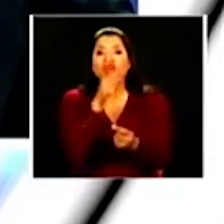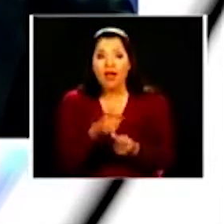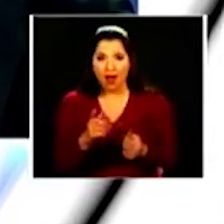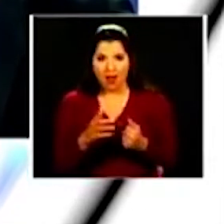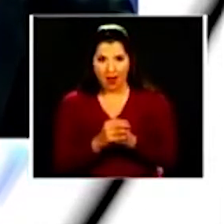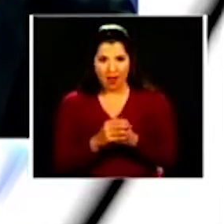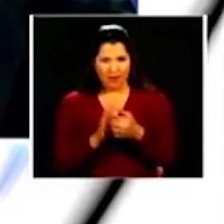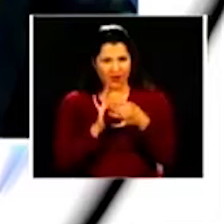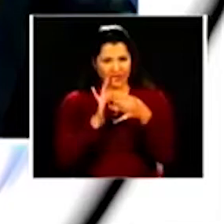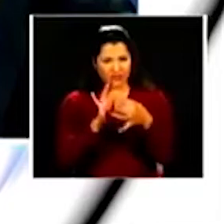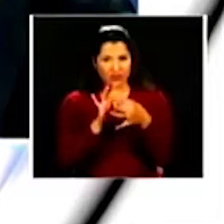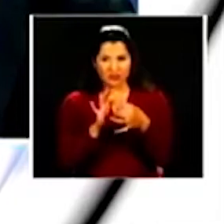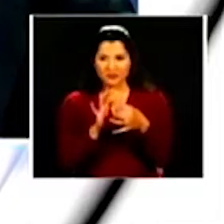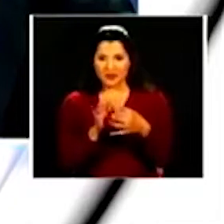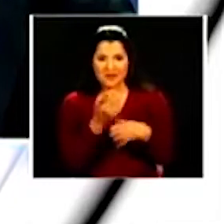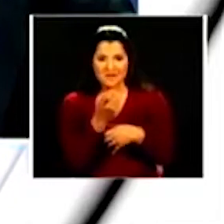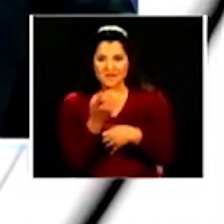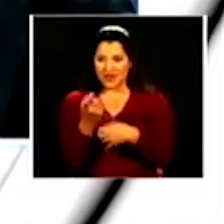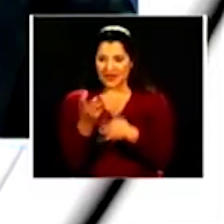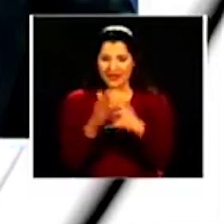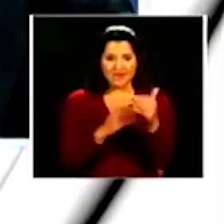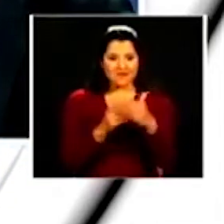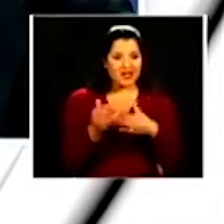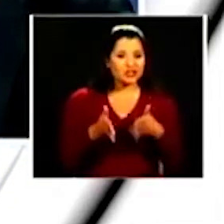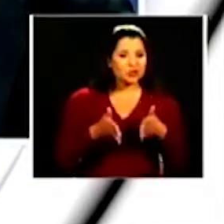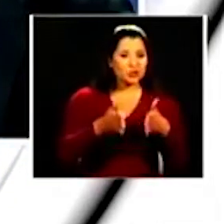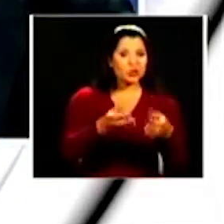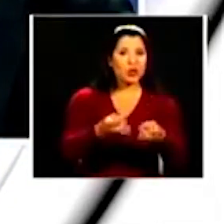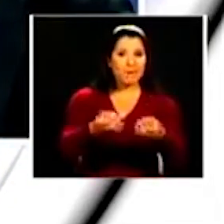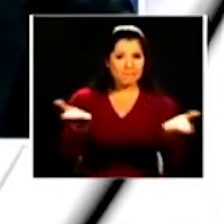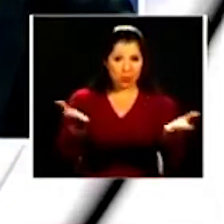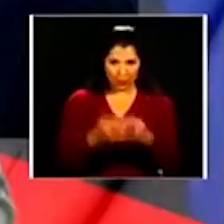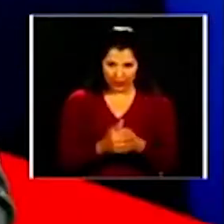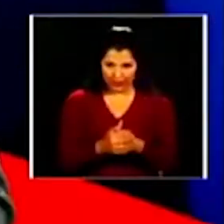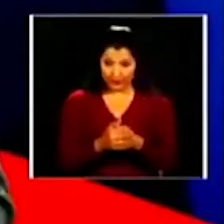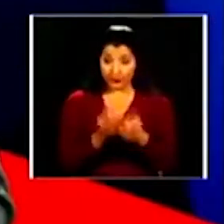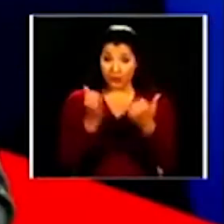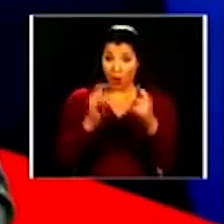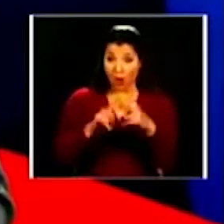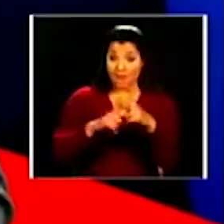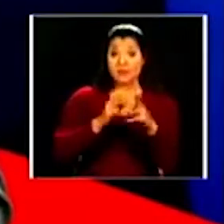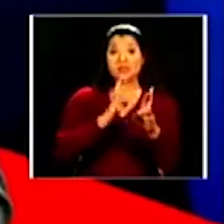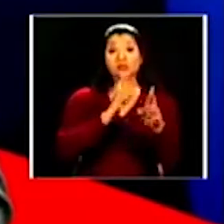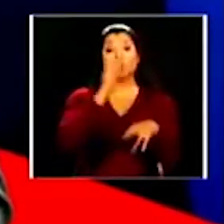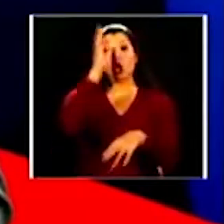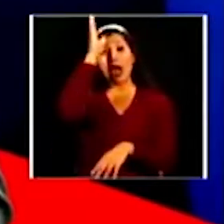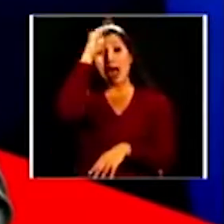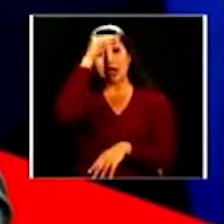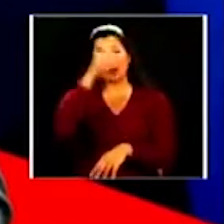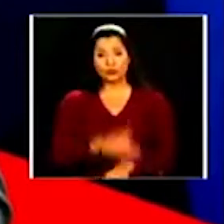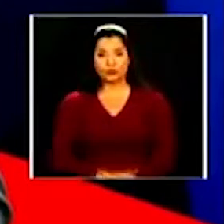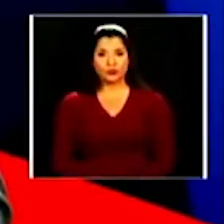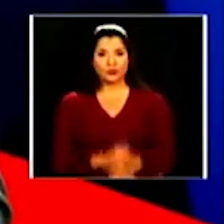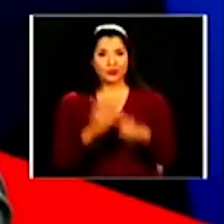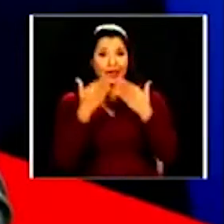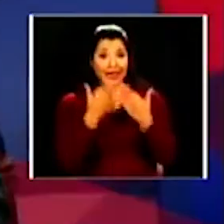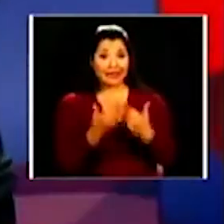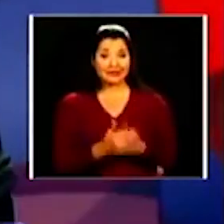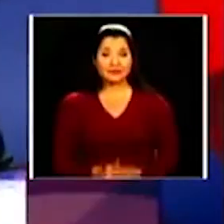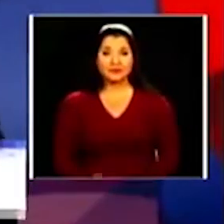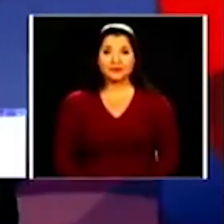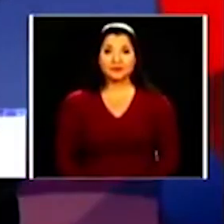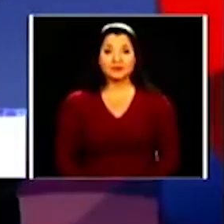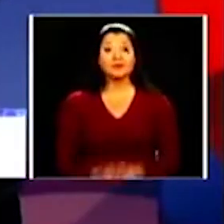que hay de infraestructura pública? Vamos a empezar esta pregunta con don Carlos. Gracias. Es un